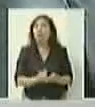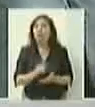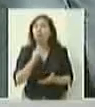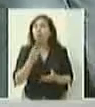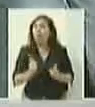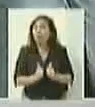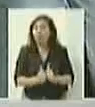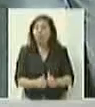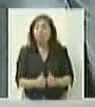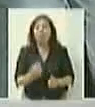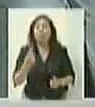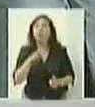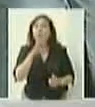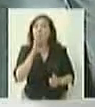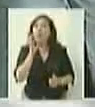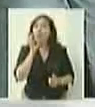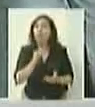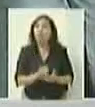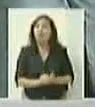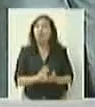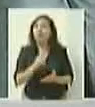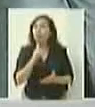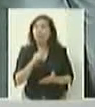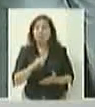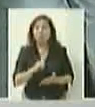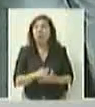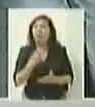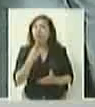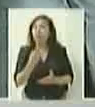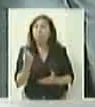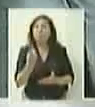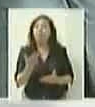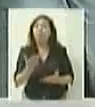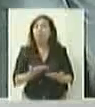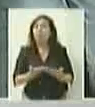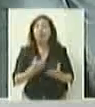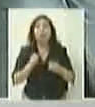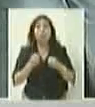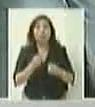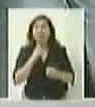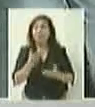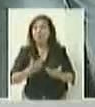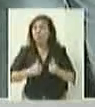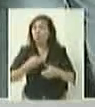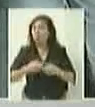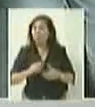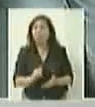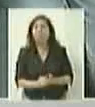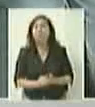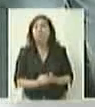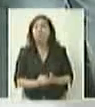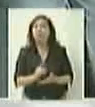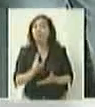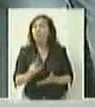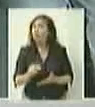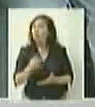está acompañando la primera dama? Entonces, no es igual decir la primera dama está en campaña y está en actos proselitistas. O